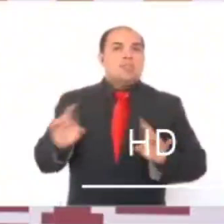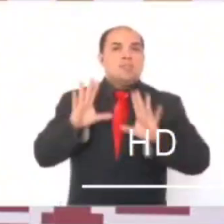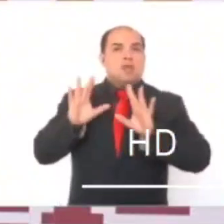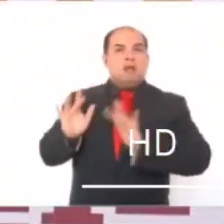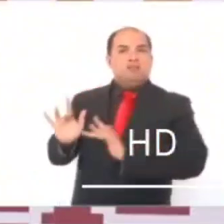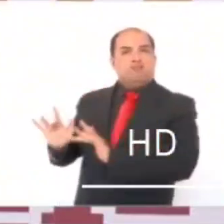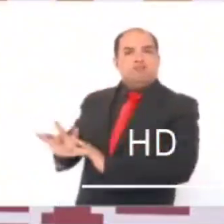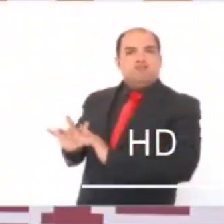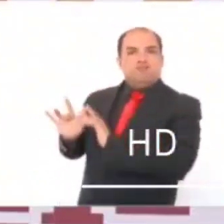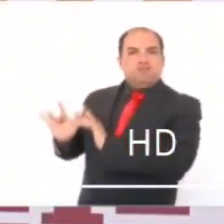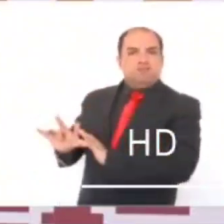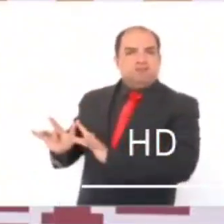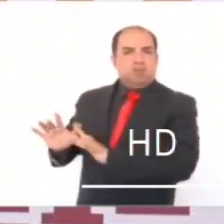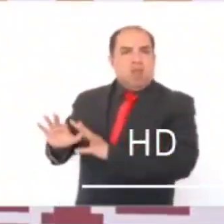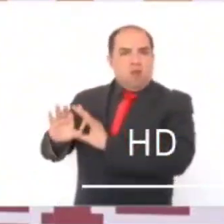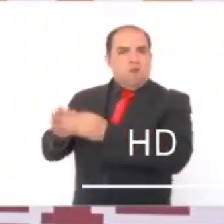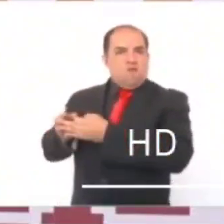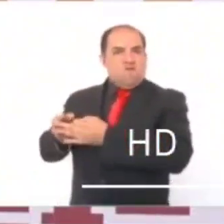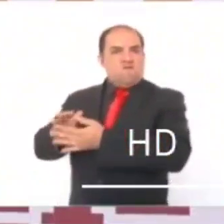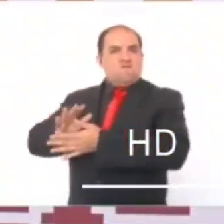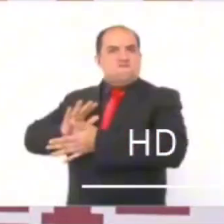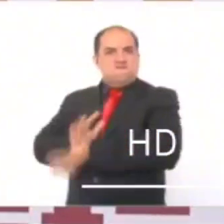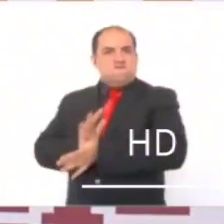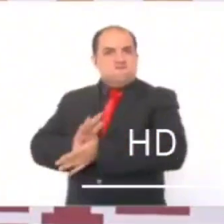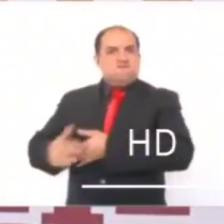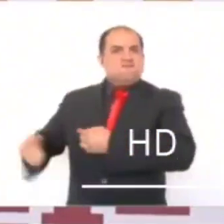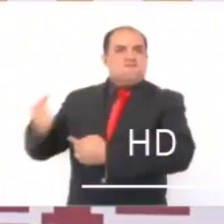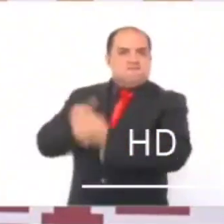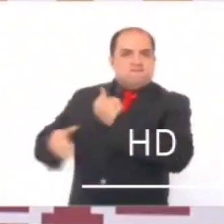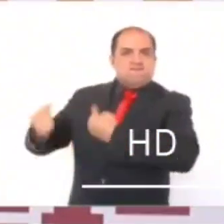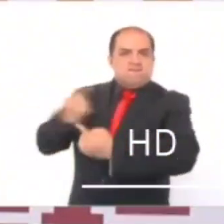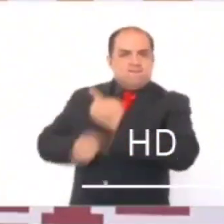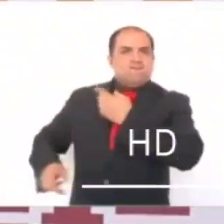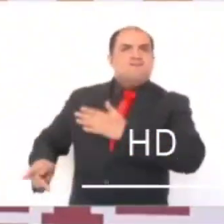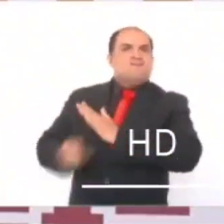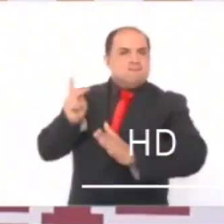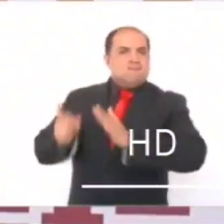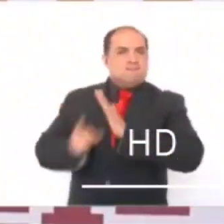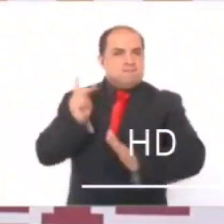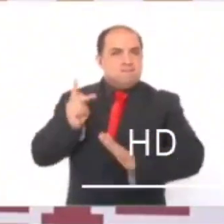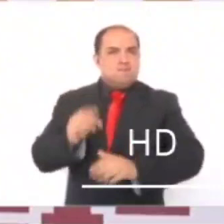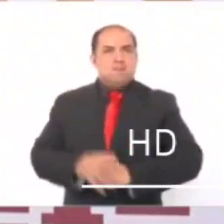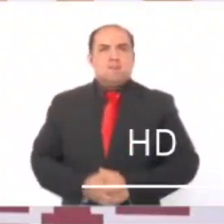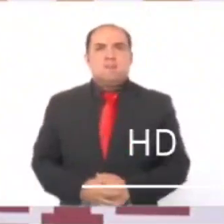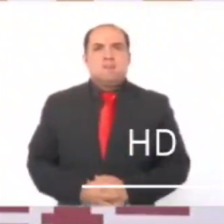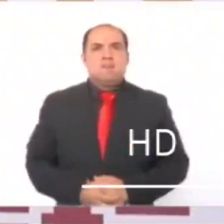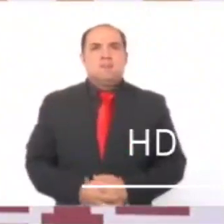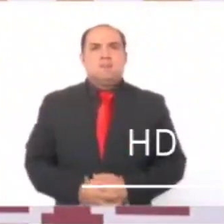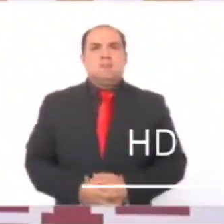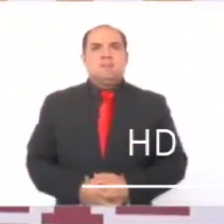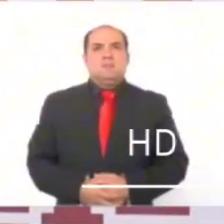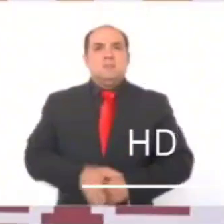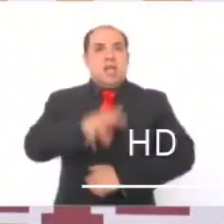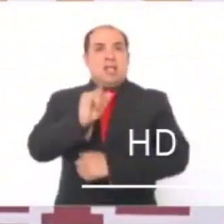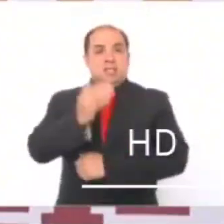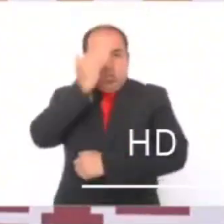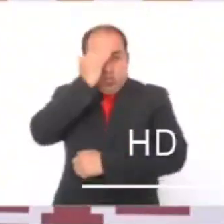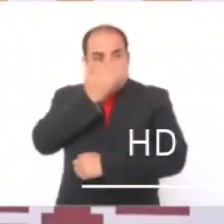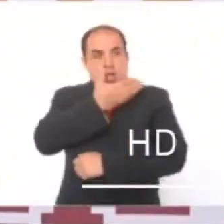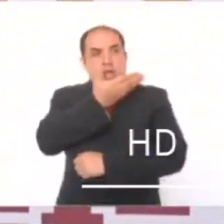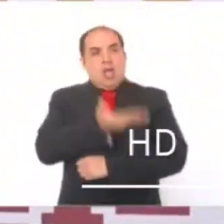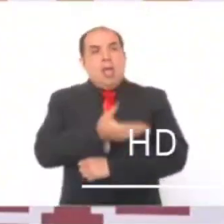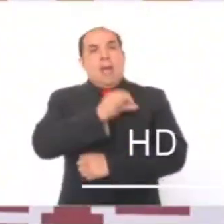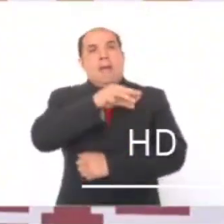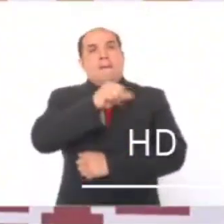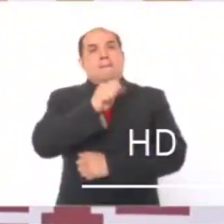manera irónica y prepotente, me golpea una y otra vez. Y así fue cuando conocí a